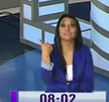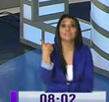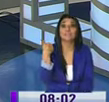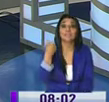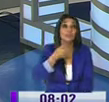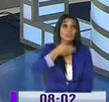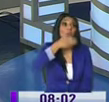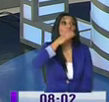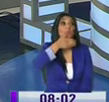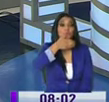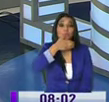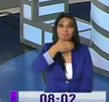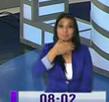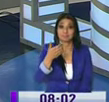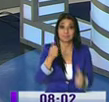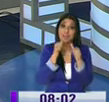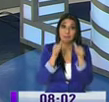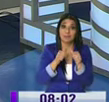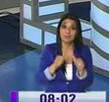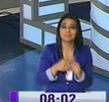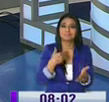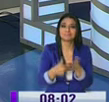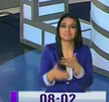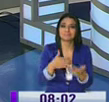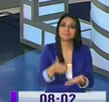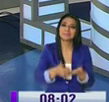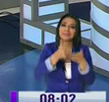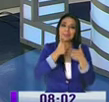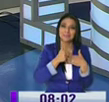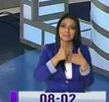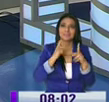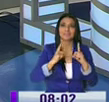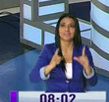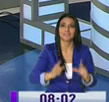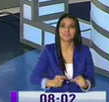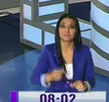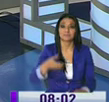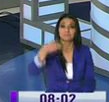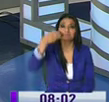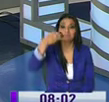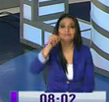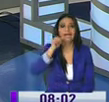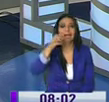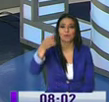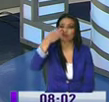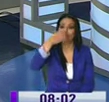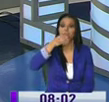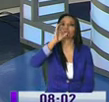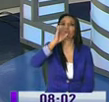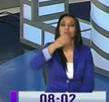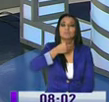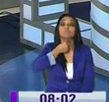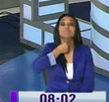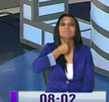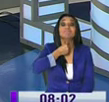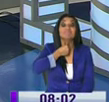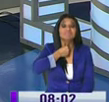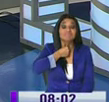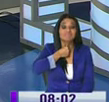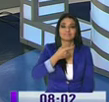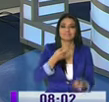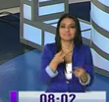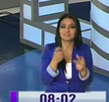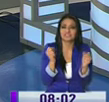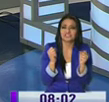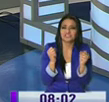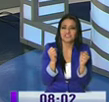de la abuela man demande es importantísimo importante conocer algún tipo alguna cosa una vuelta es el frío también